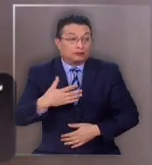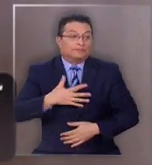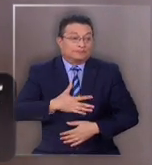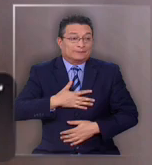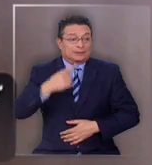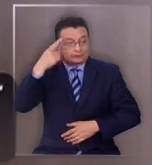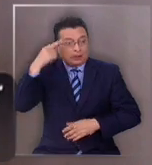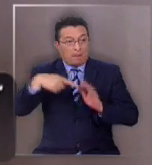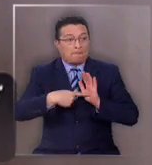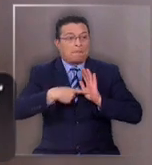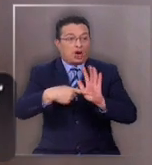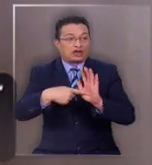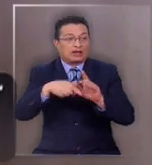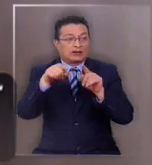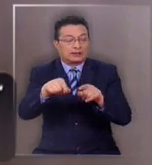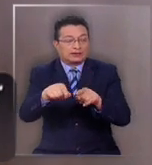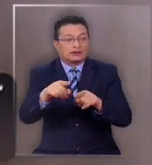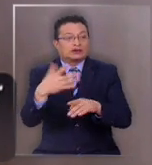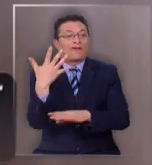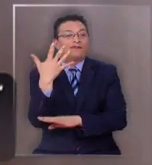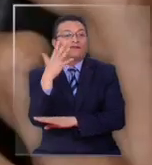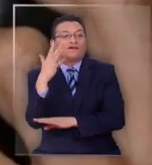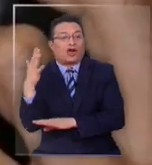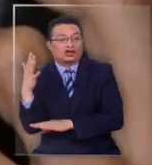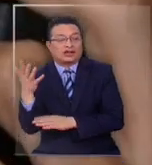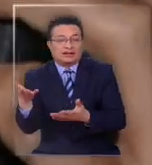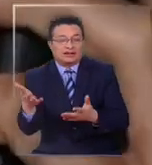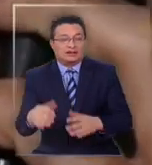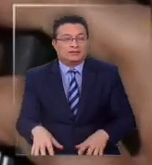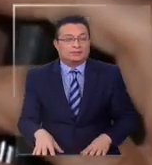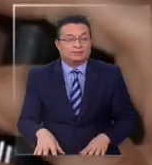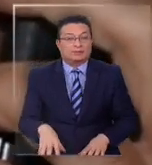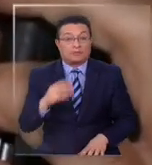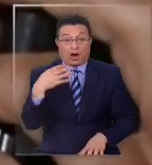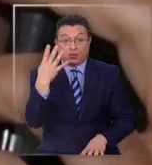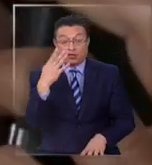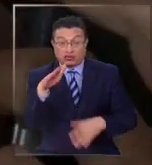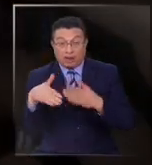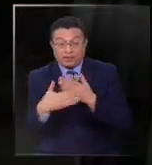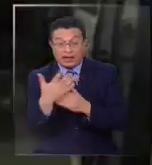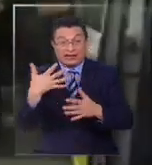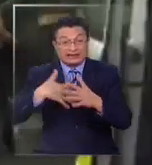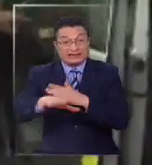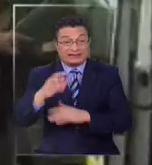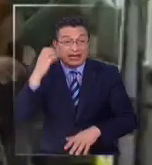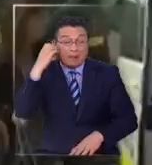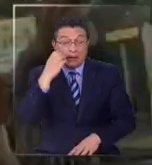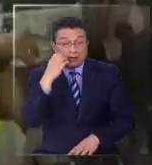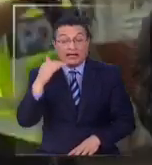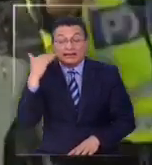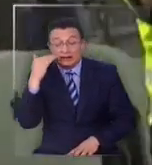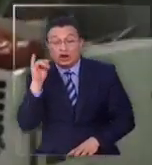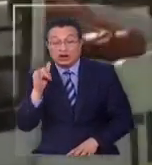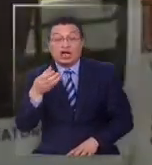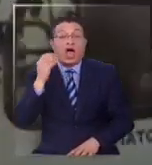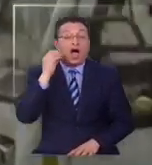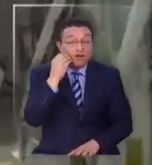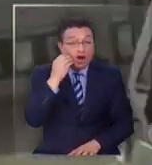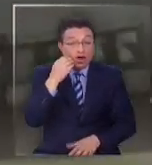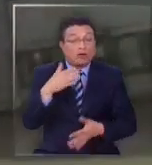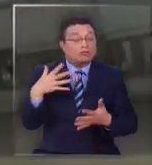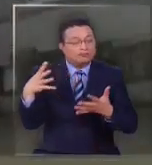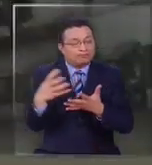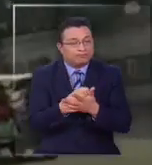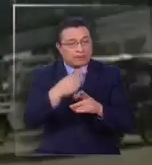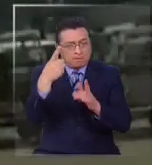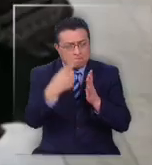liksom. Så det känns underbart. A las 4 de la mañana del 15 de mayo, los niños y su abuelo, por fin, después de meses